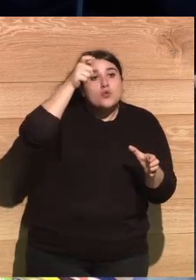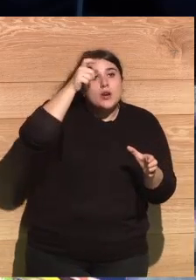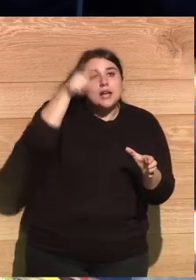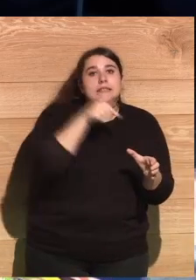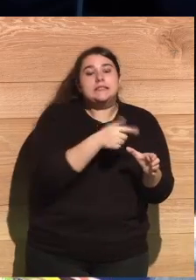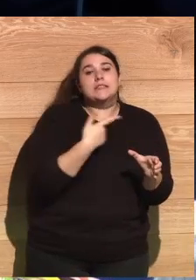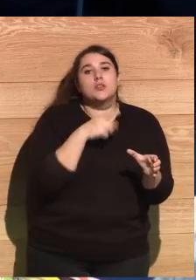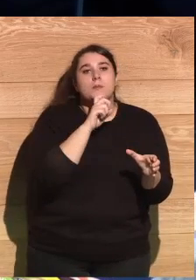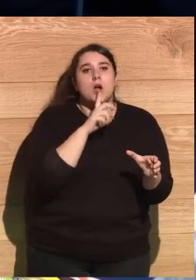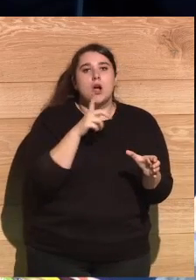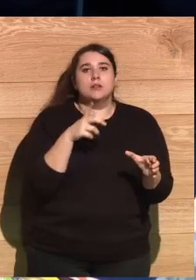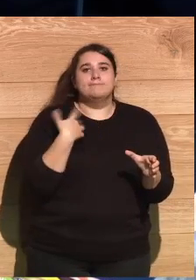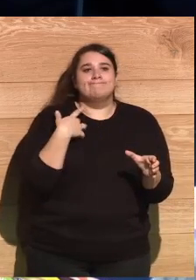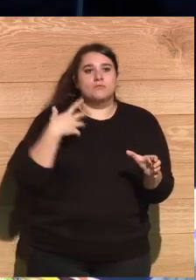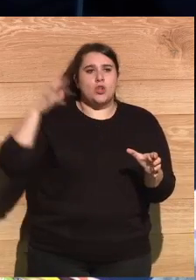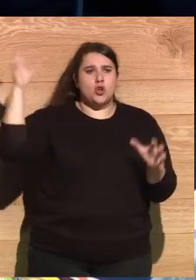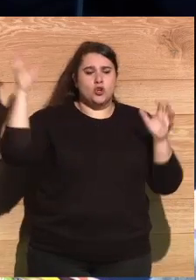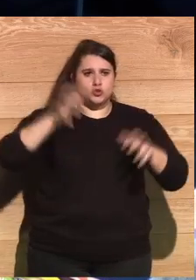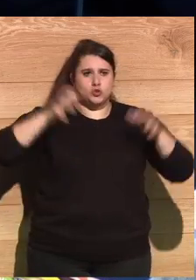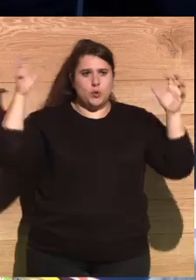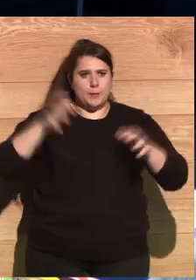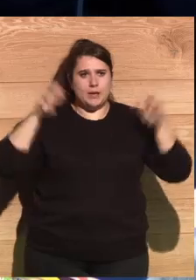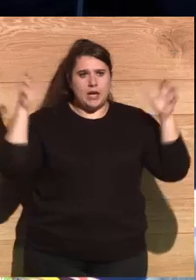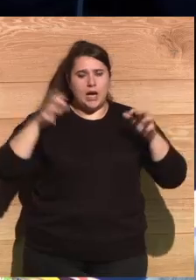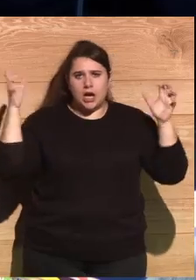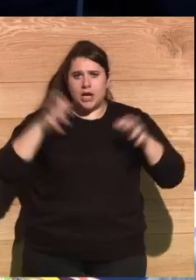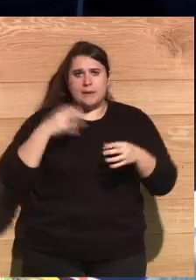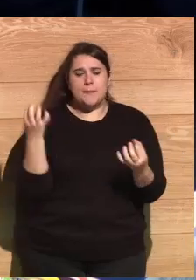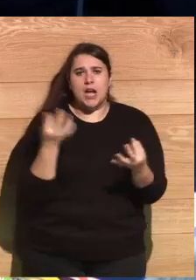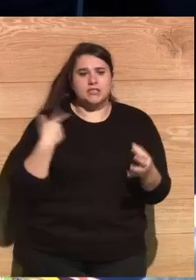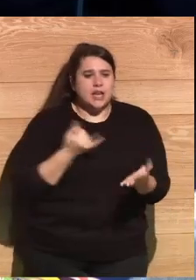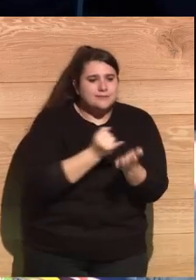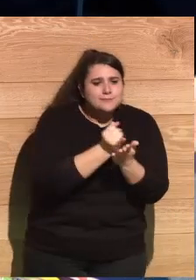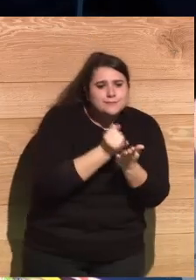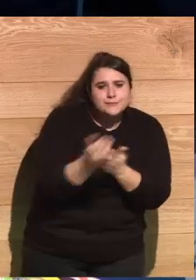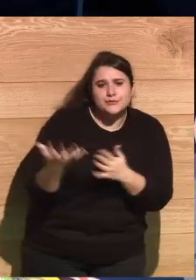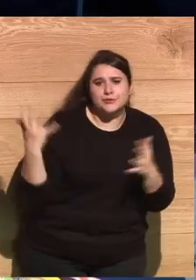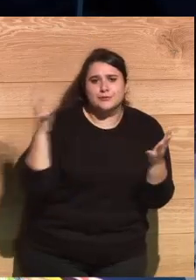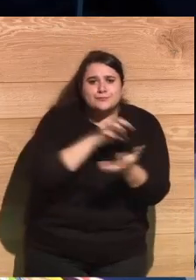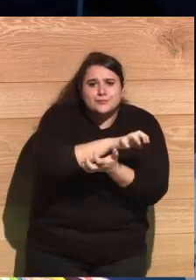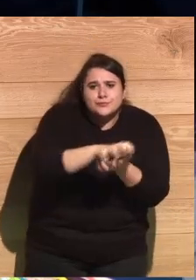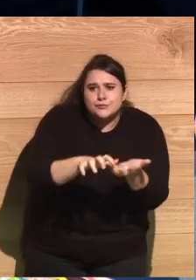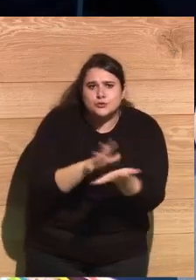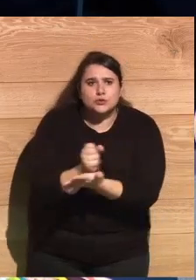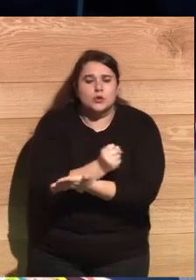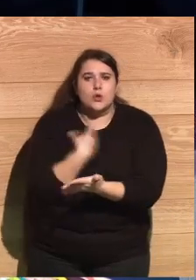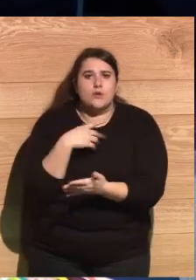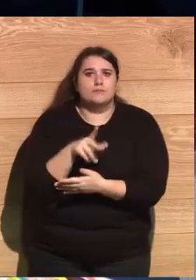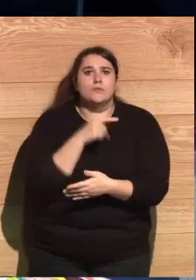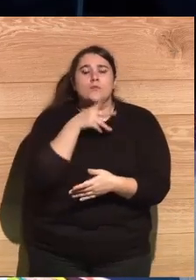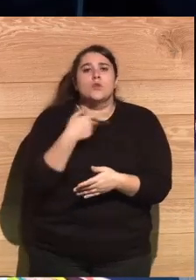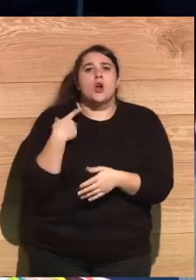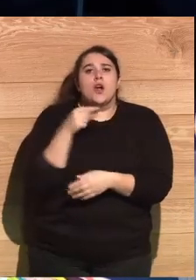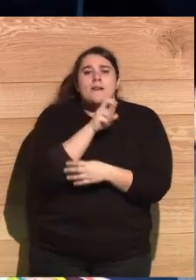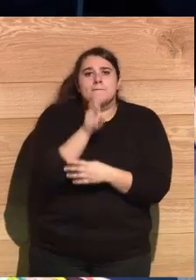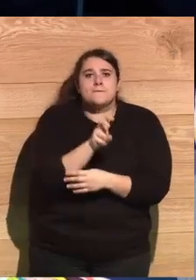que vienen unas lluvias tal que se destruyen la cosecha. ¿Qué va a pasar? Que ha venido una mariquita del no sé qué, que es un insecto que habían